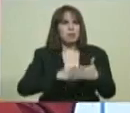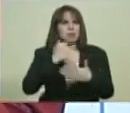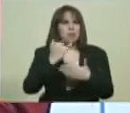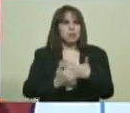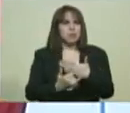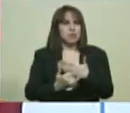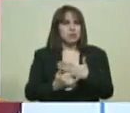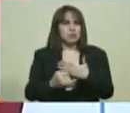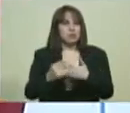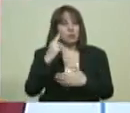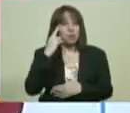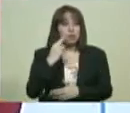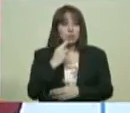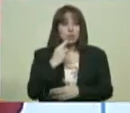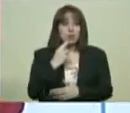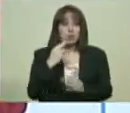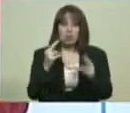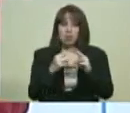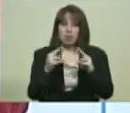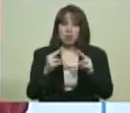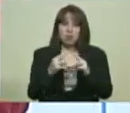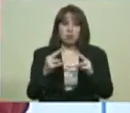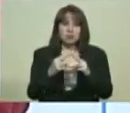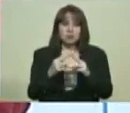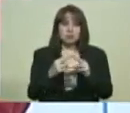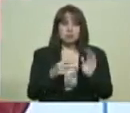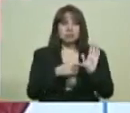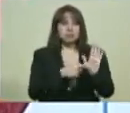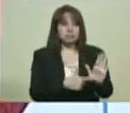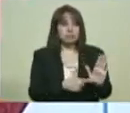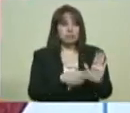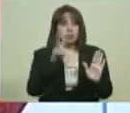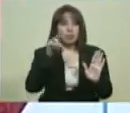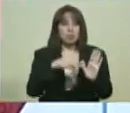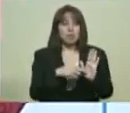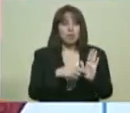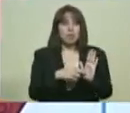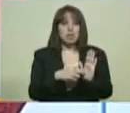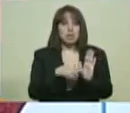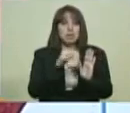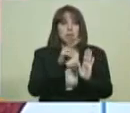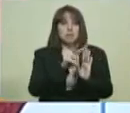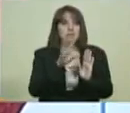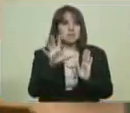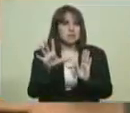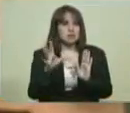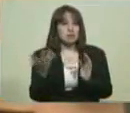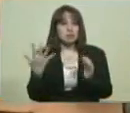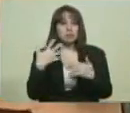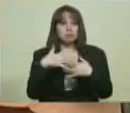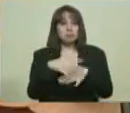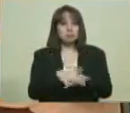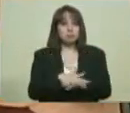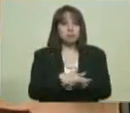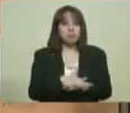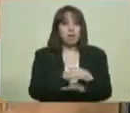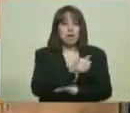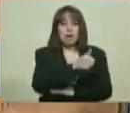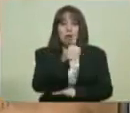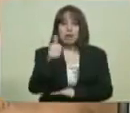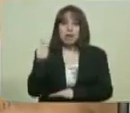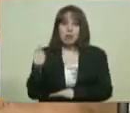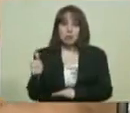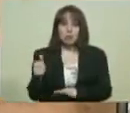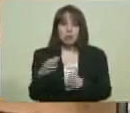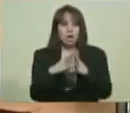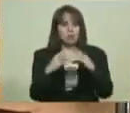Lo conocen bien. Aquí está el plan de la patria 2025. Este plan los incluye a ustedes, a toda